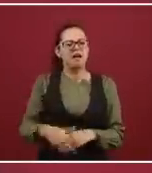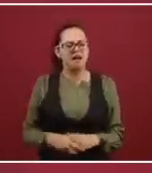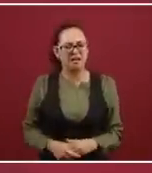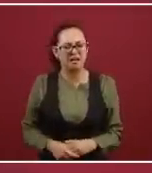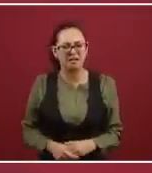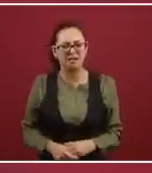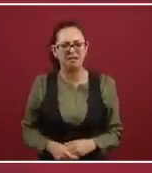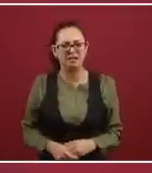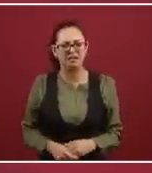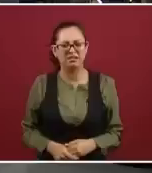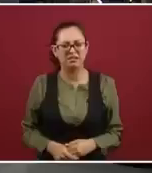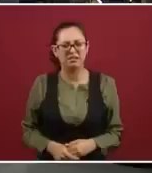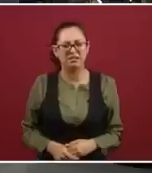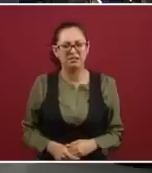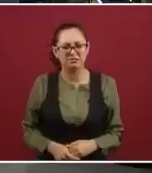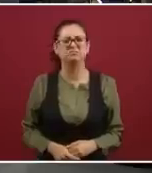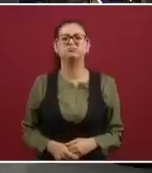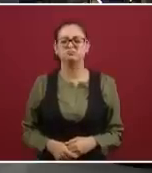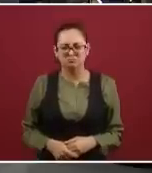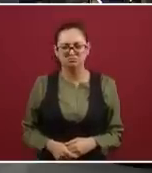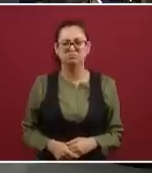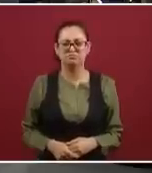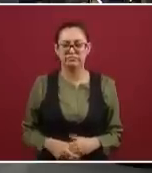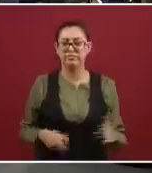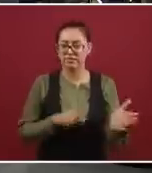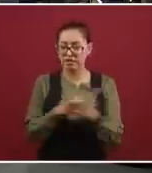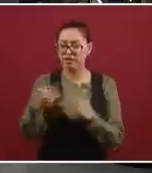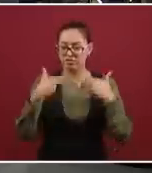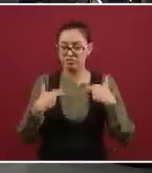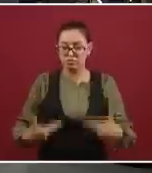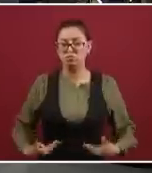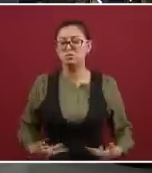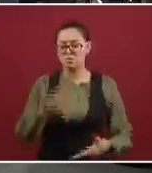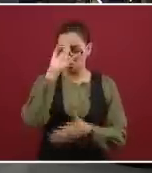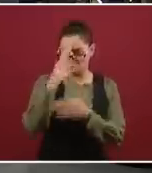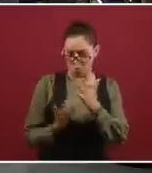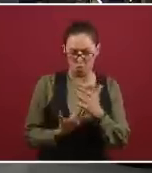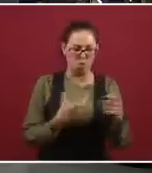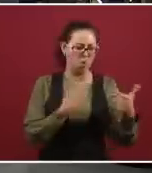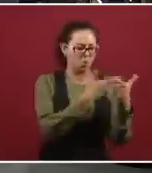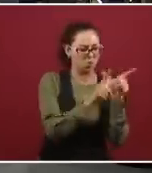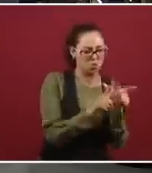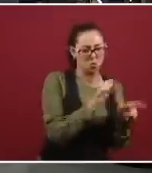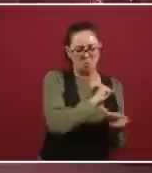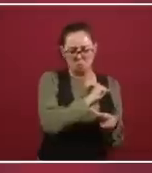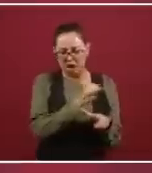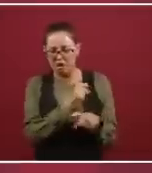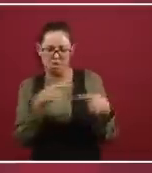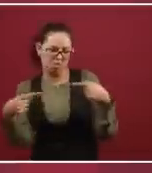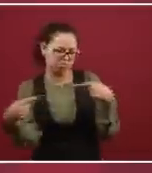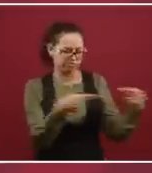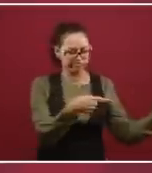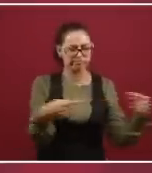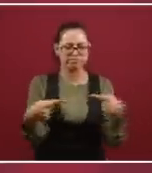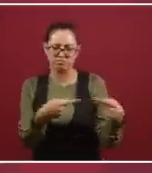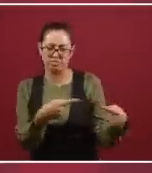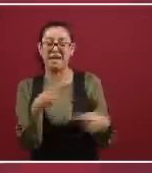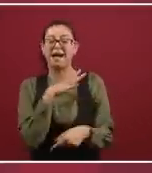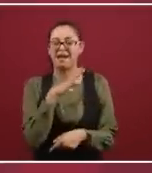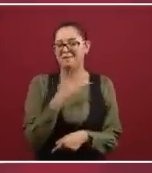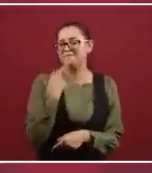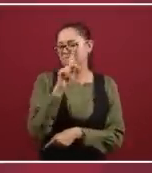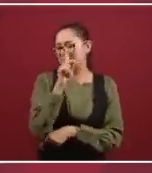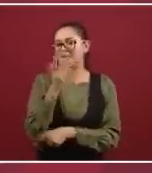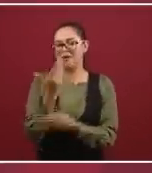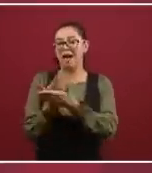Sí, existen violaciones de derechos humanos entre grupos, pero también lo hacía el